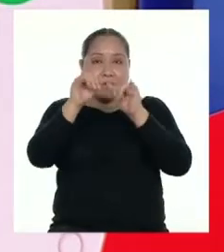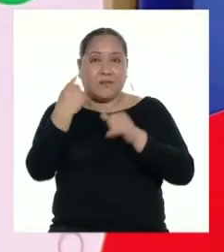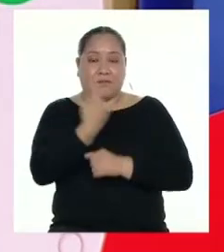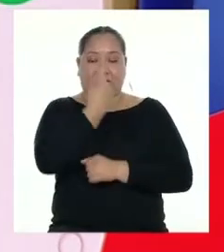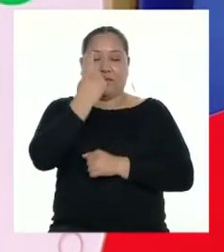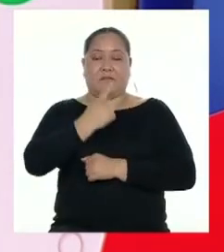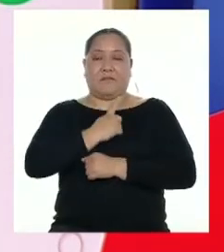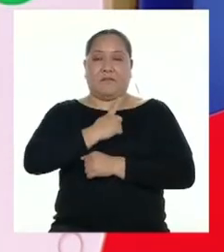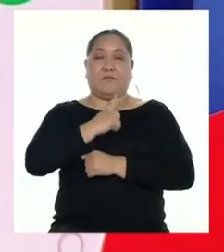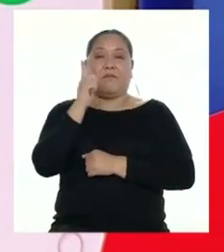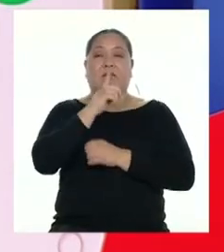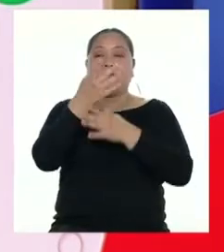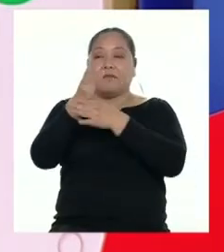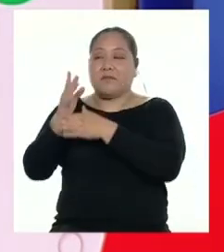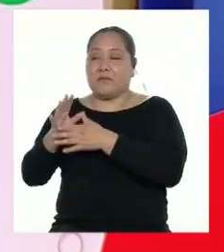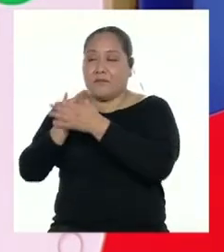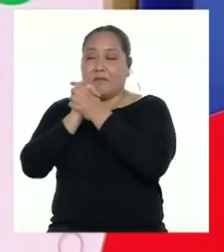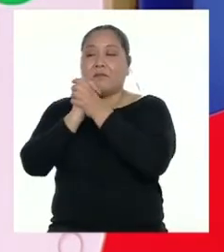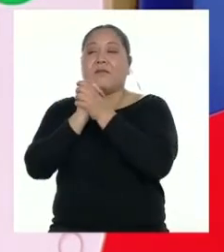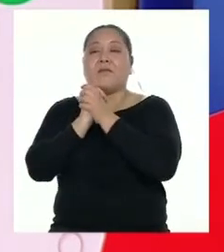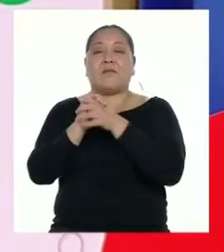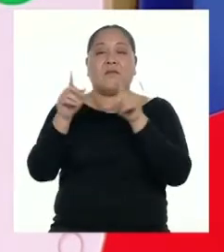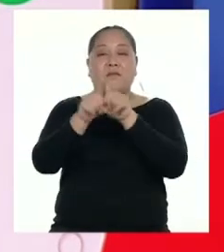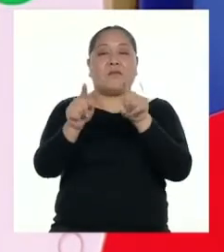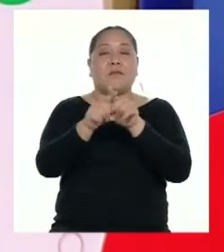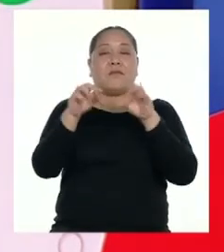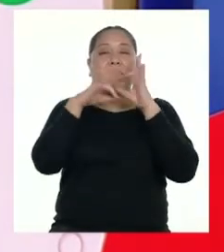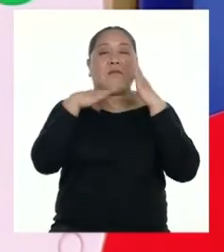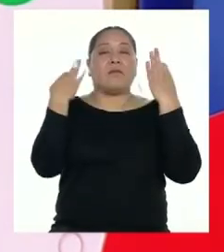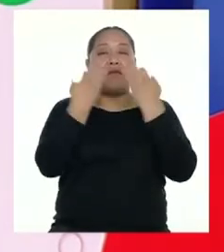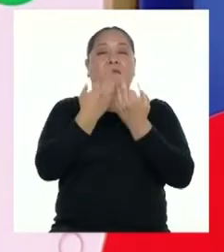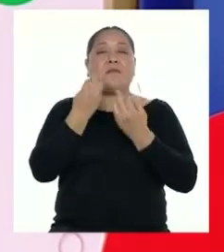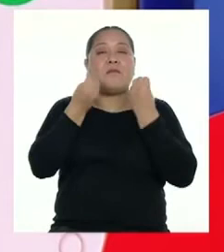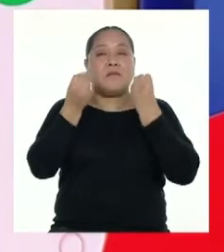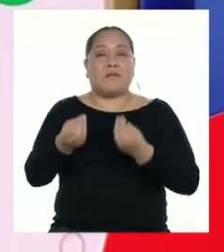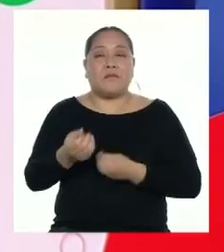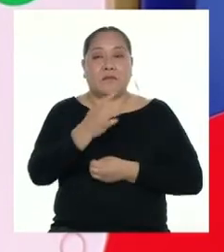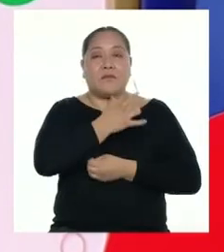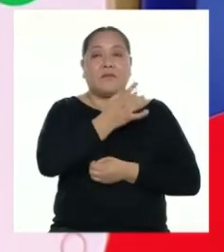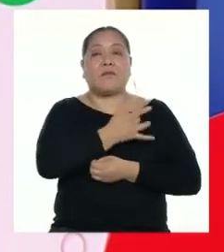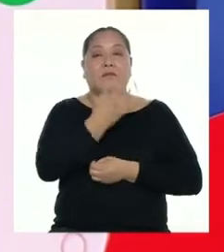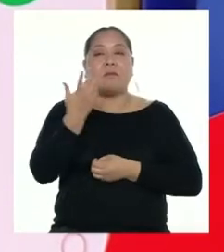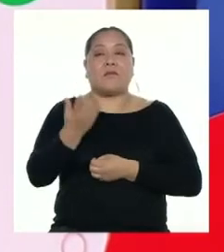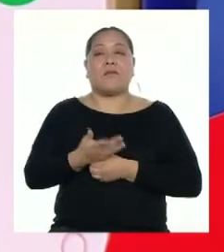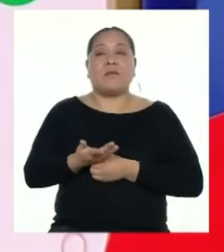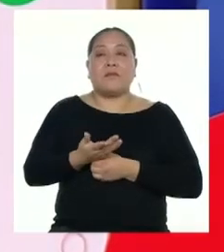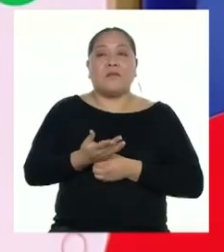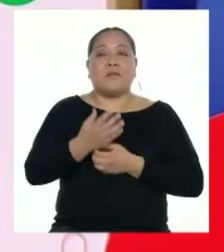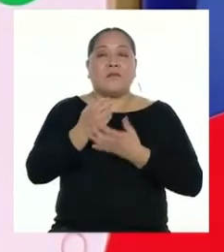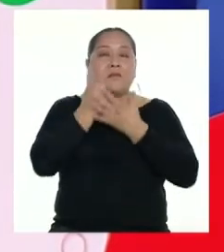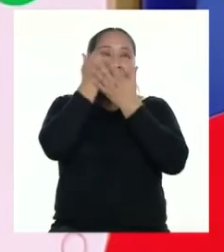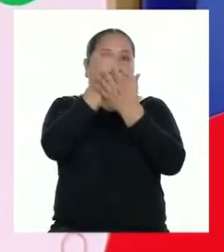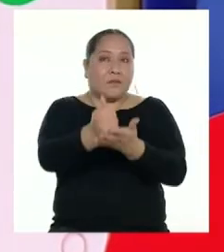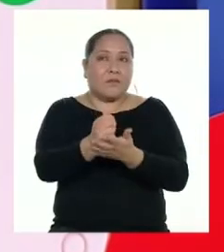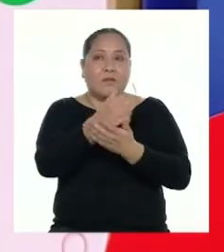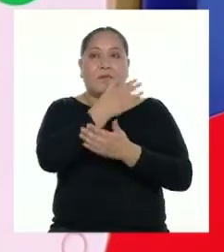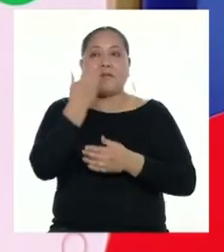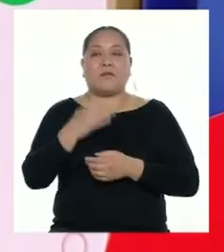ustedes. Compartan con sus amigas y amigos y familiares cómo se sienten y qué herramientas les sirven para seguir